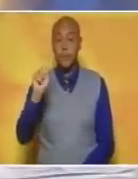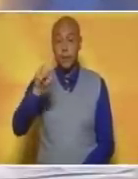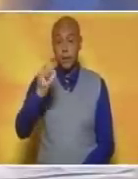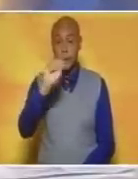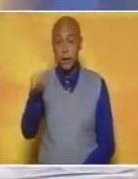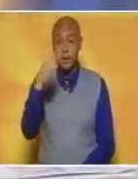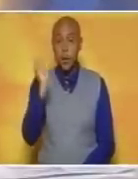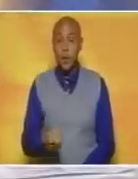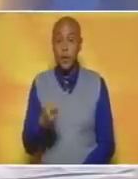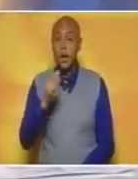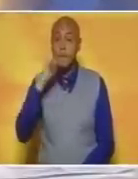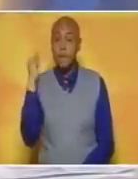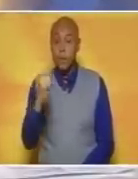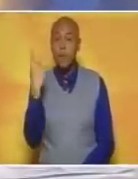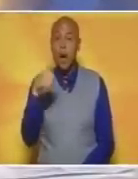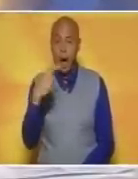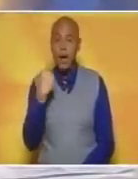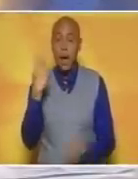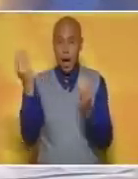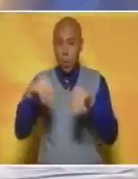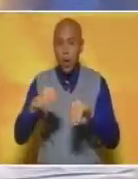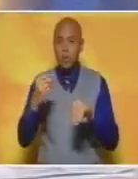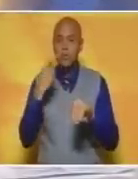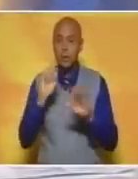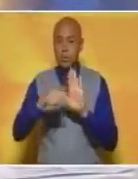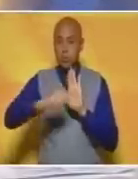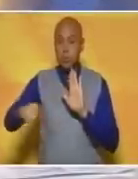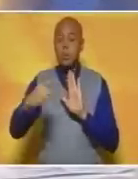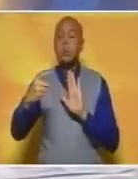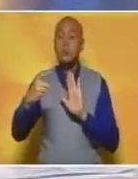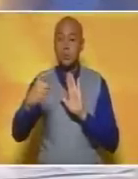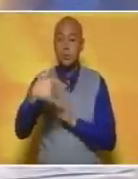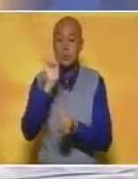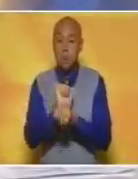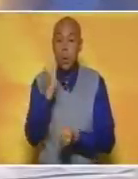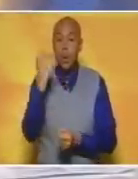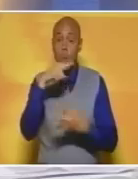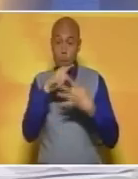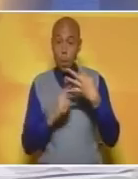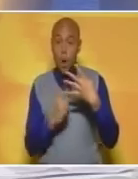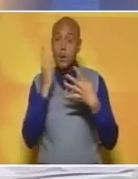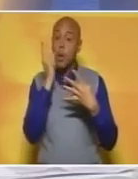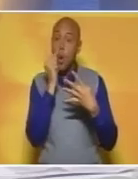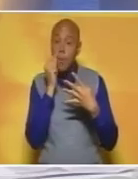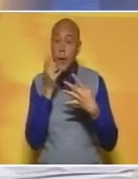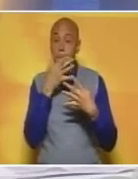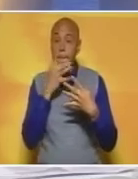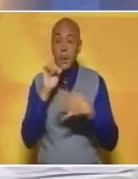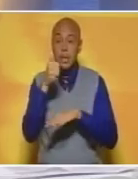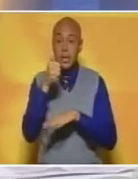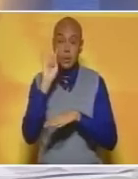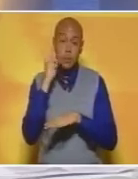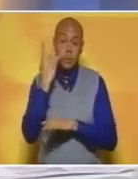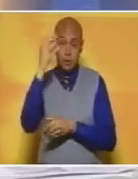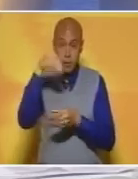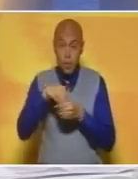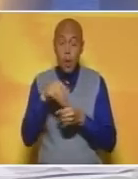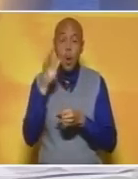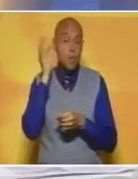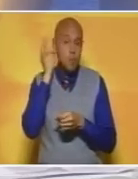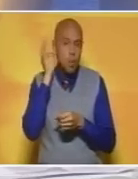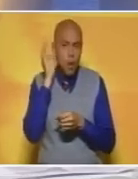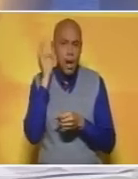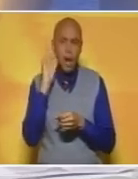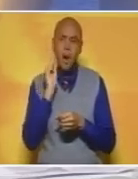Justicia informó que se acordó privativa de libertad contra 4 ciudadanos involucrados en el feminicidio de una adolescente en el